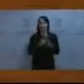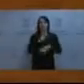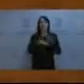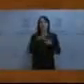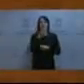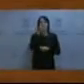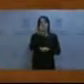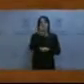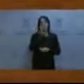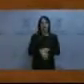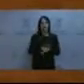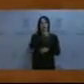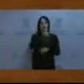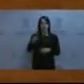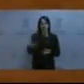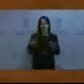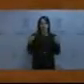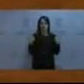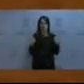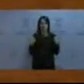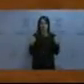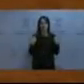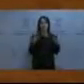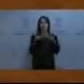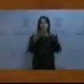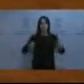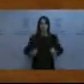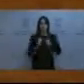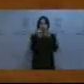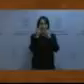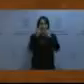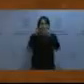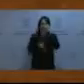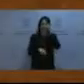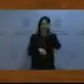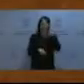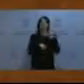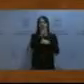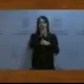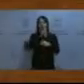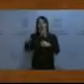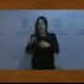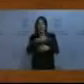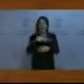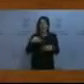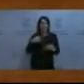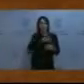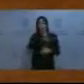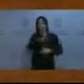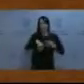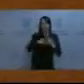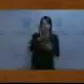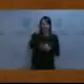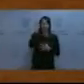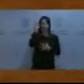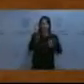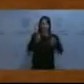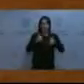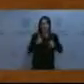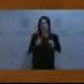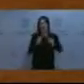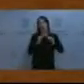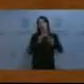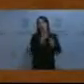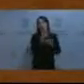encargados de salvar Asturias y, de nuevo, los dedicados a enredar, formulamos hoy iniciativas aquí en el Parlamento como esta, que